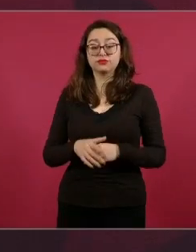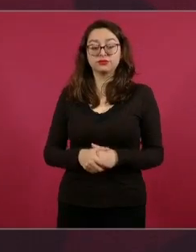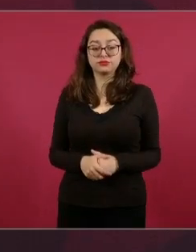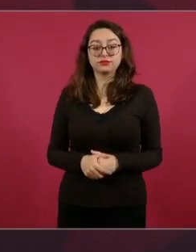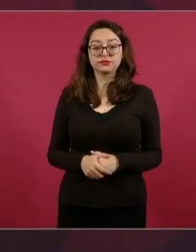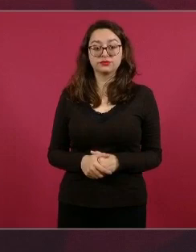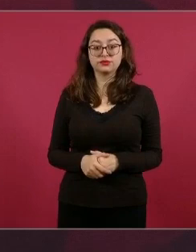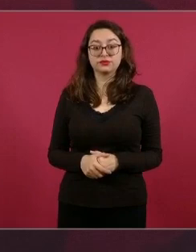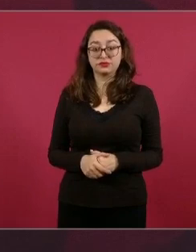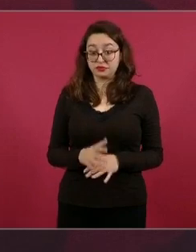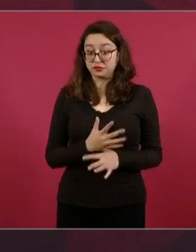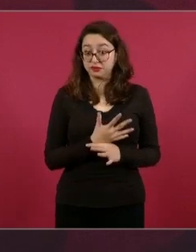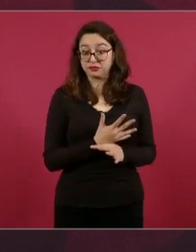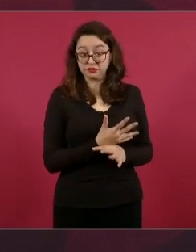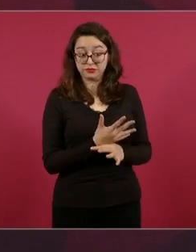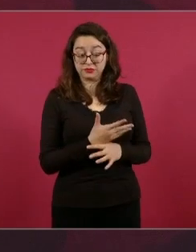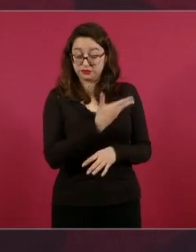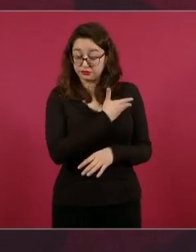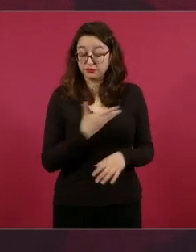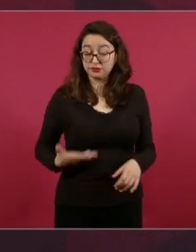pero él habla de ingenieros.